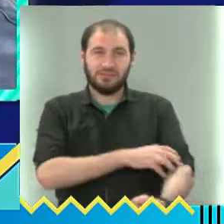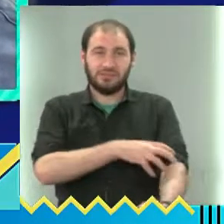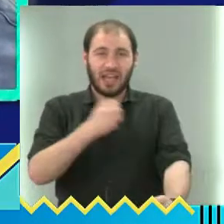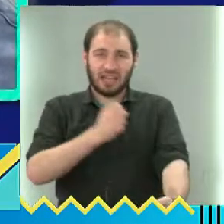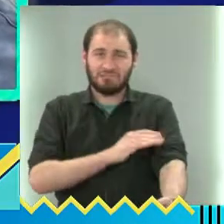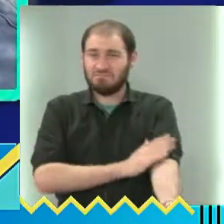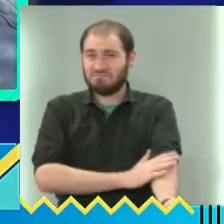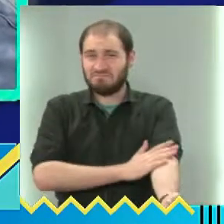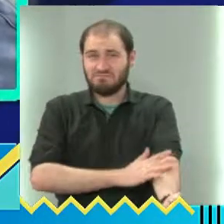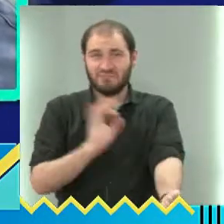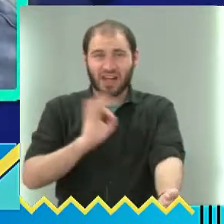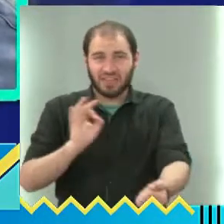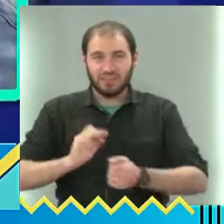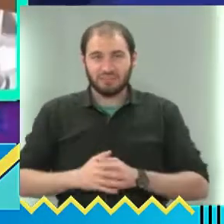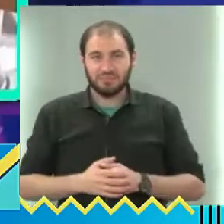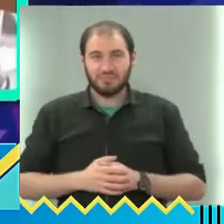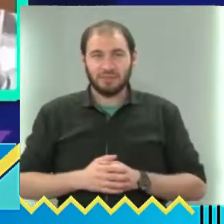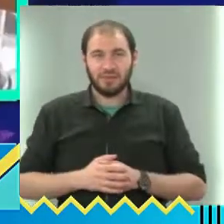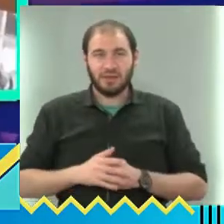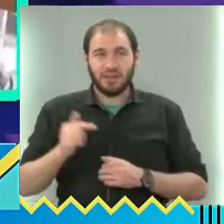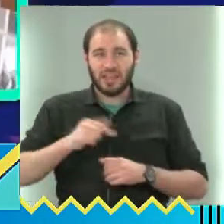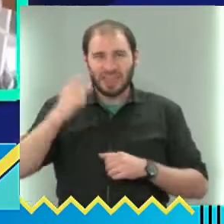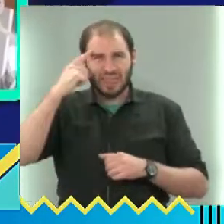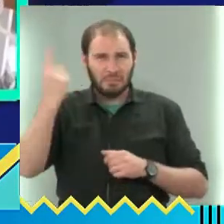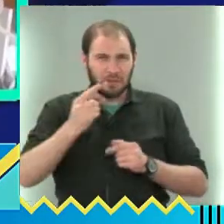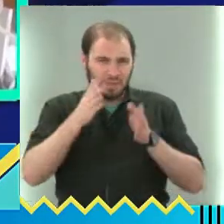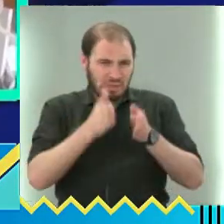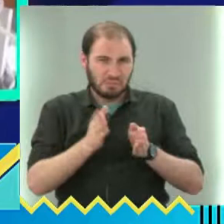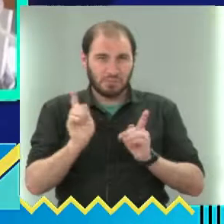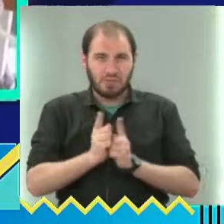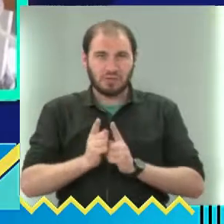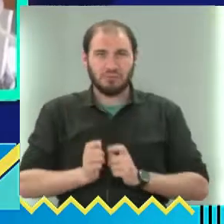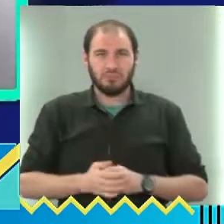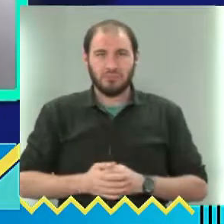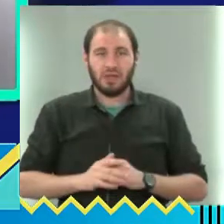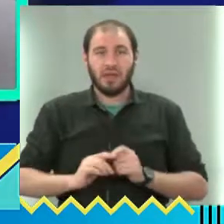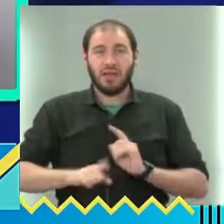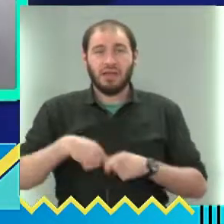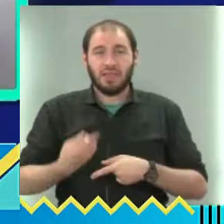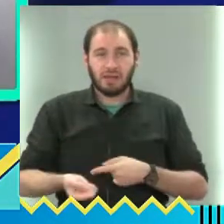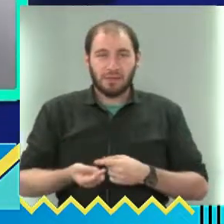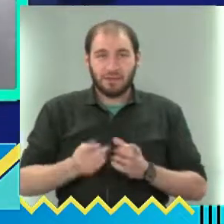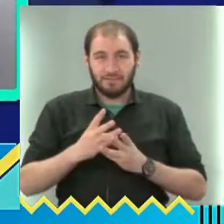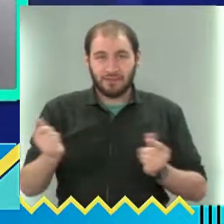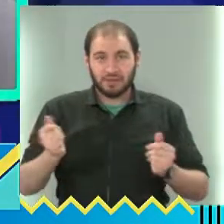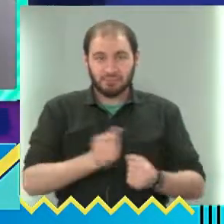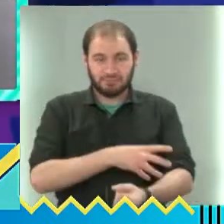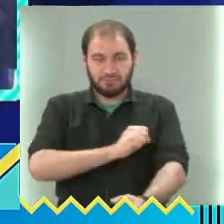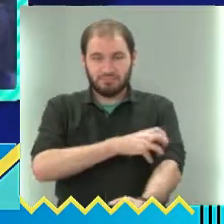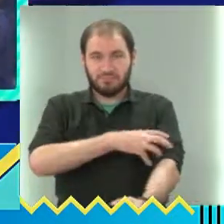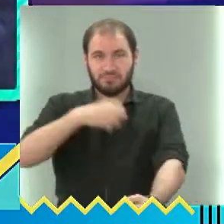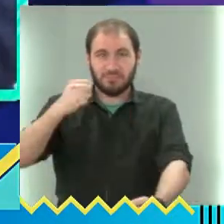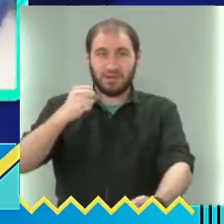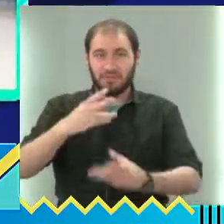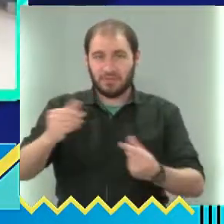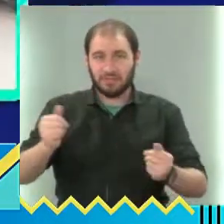siente nada, absolutamente nada, que son menos de 10 minutos. Luego que se termina esa extracción,